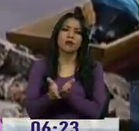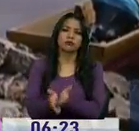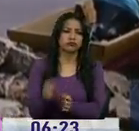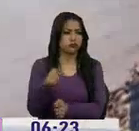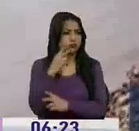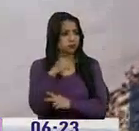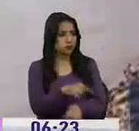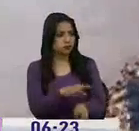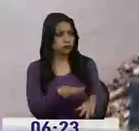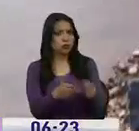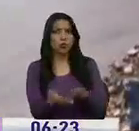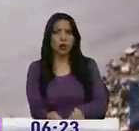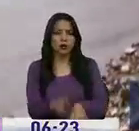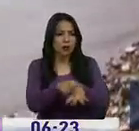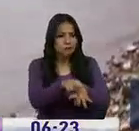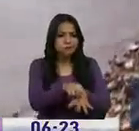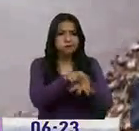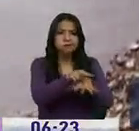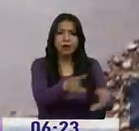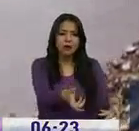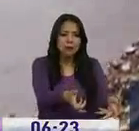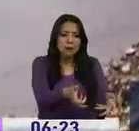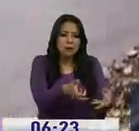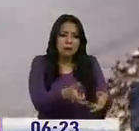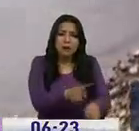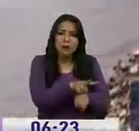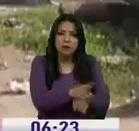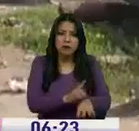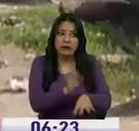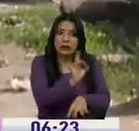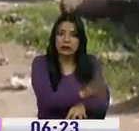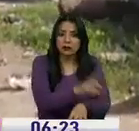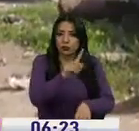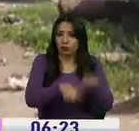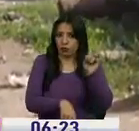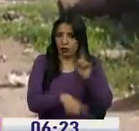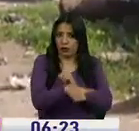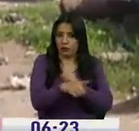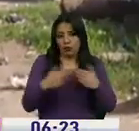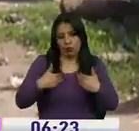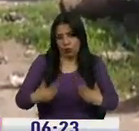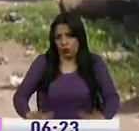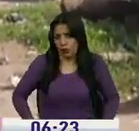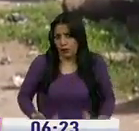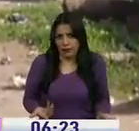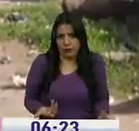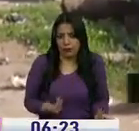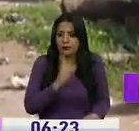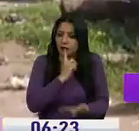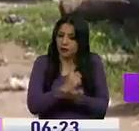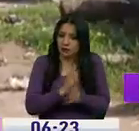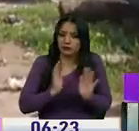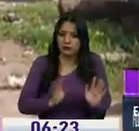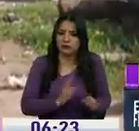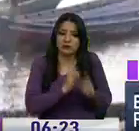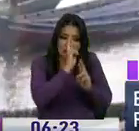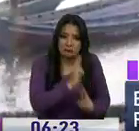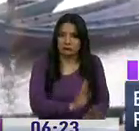lo cogieron y lo arrimaron aquí. Usted sabe que no vale dejar este, es un ser humano también, ya que no está con nosotros, pero de todas maneras. ¿El cuerpo estaba